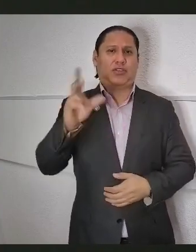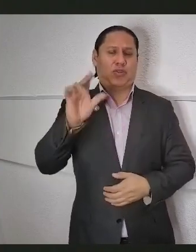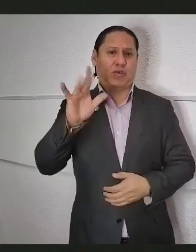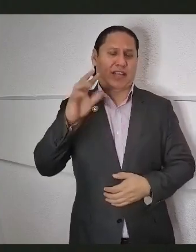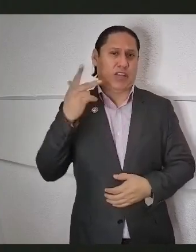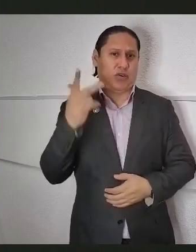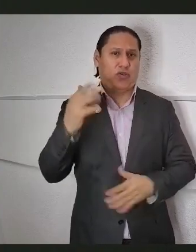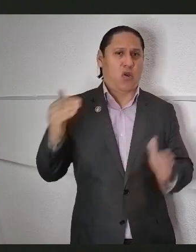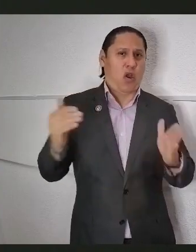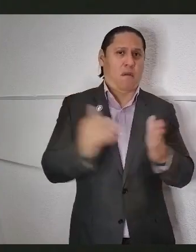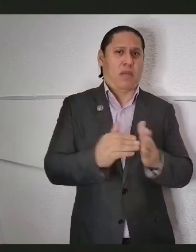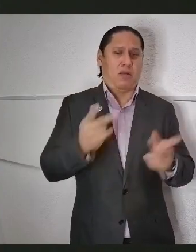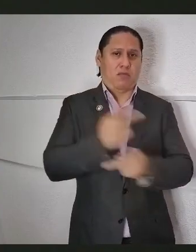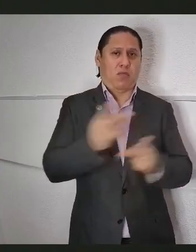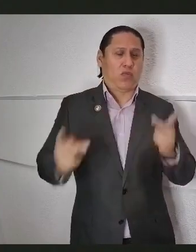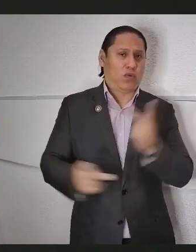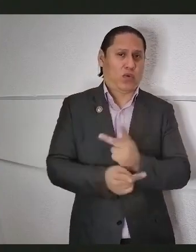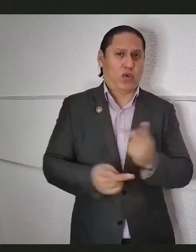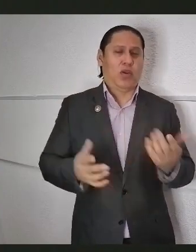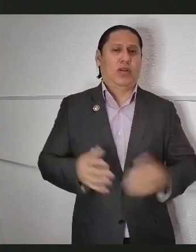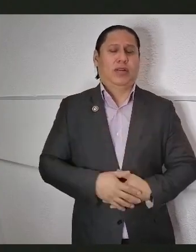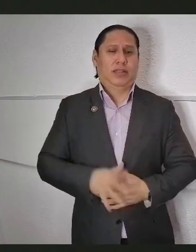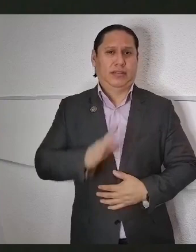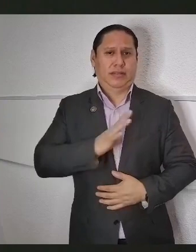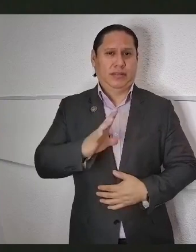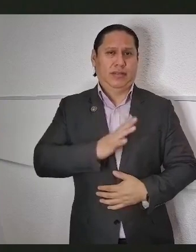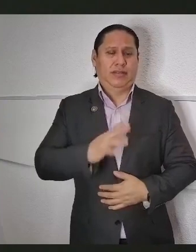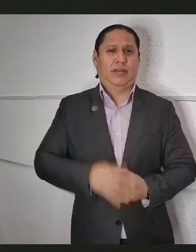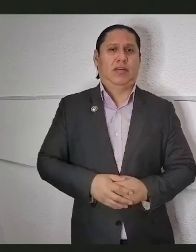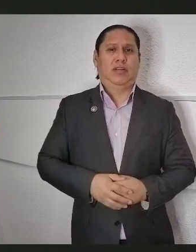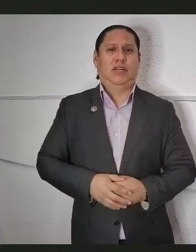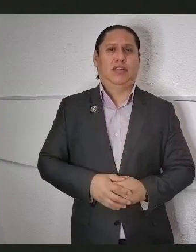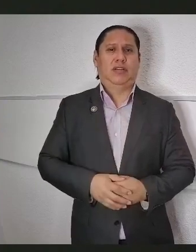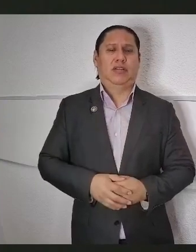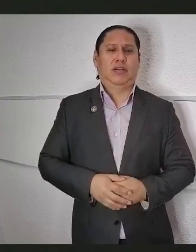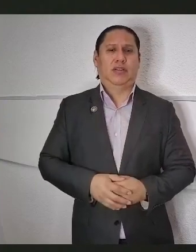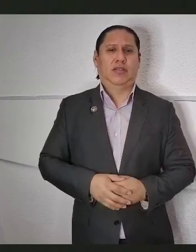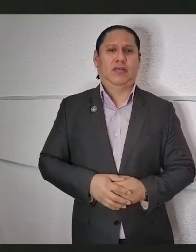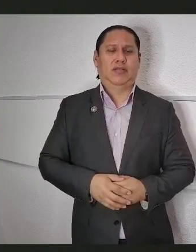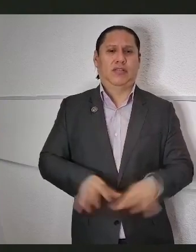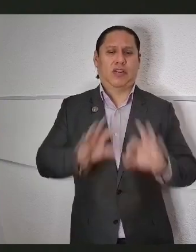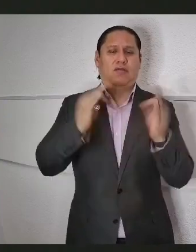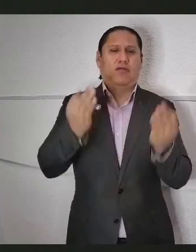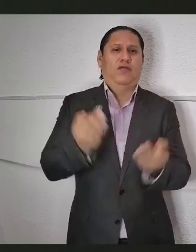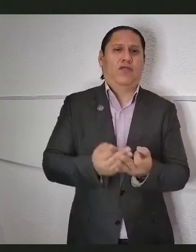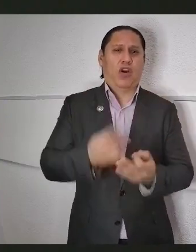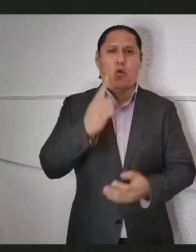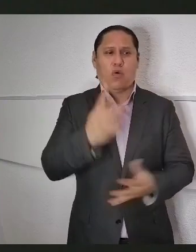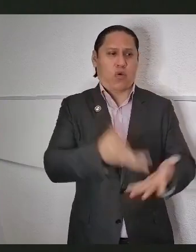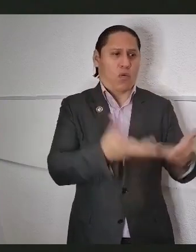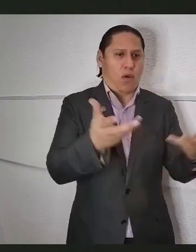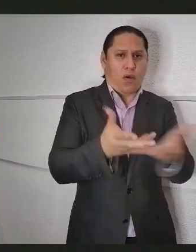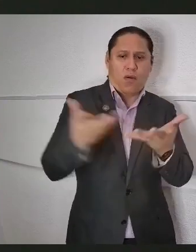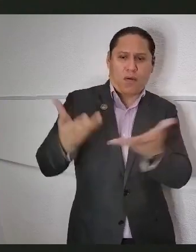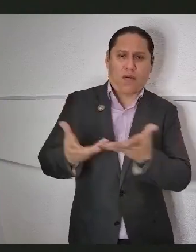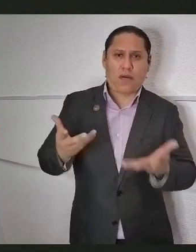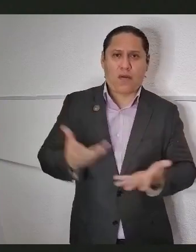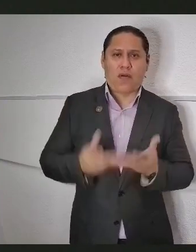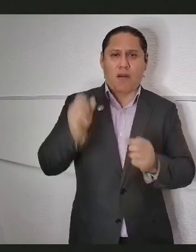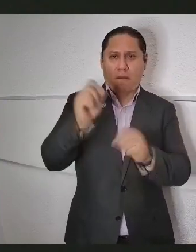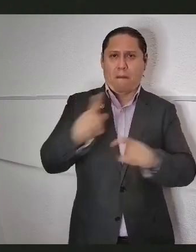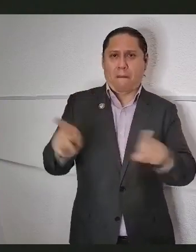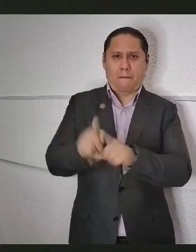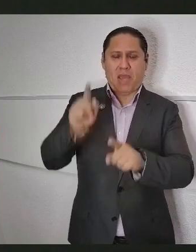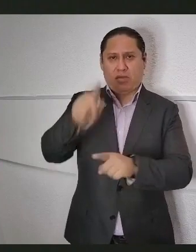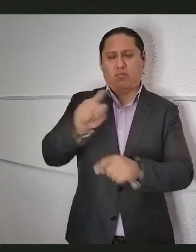858,200 unidades de producción, que refiere a la unidad económica conformada por uno o más terrenos ubicados en un mismo